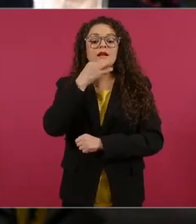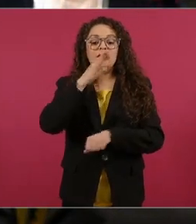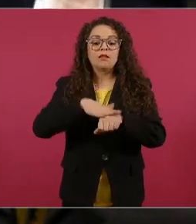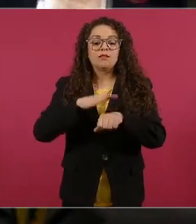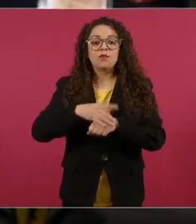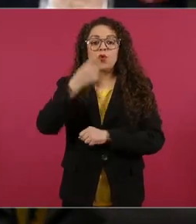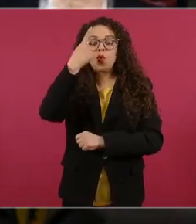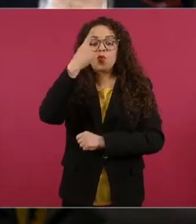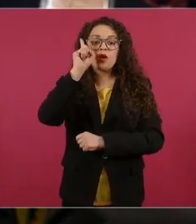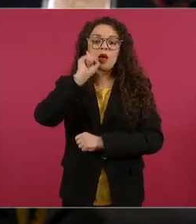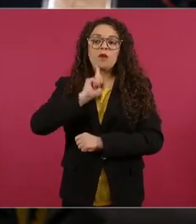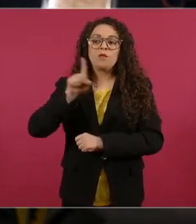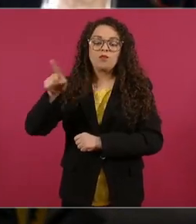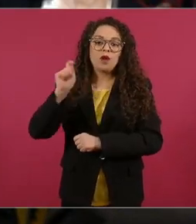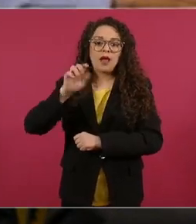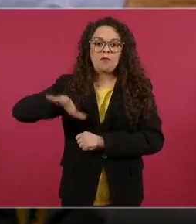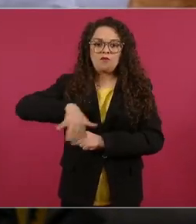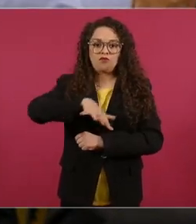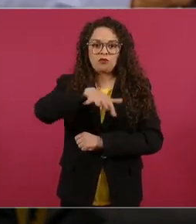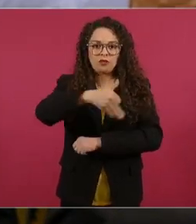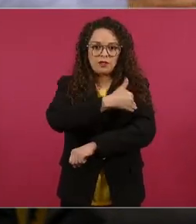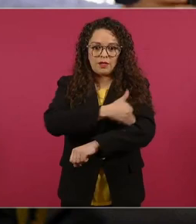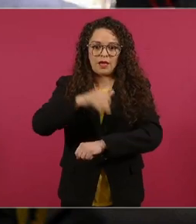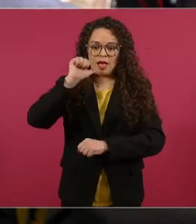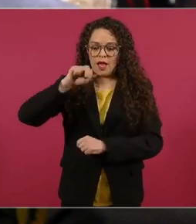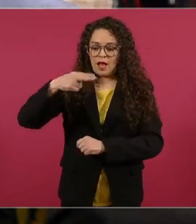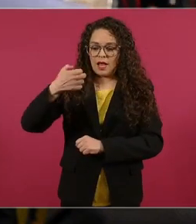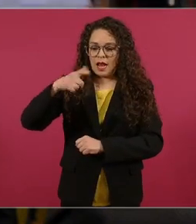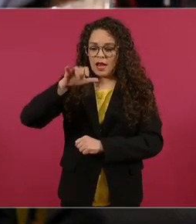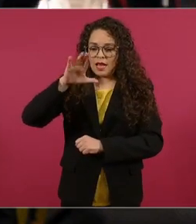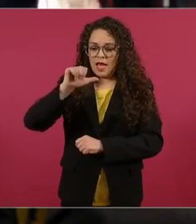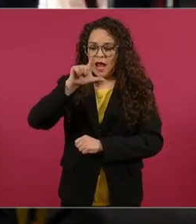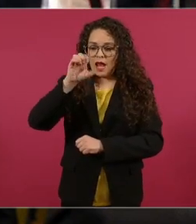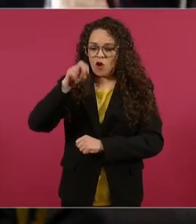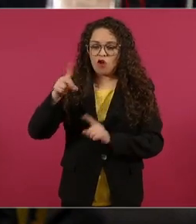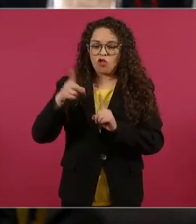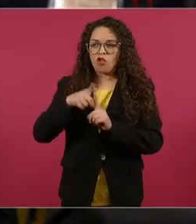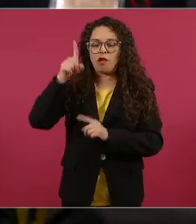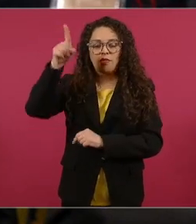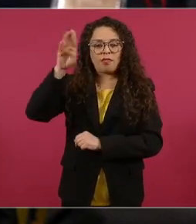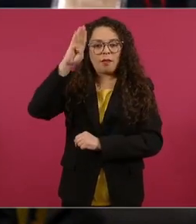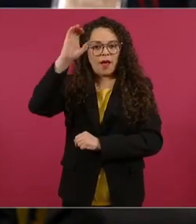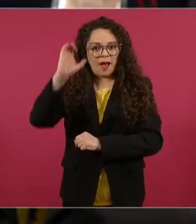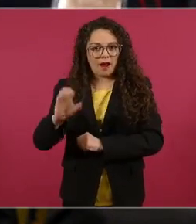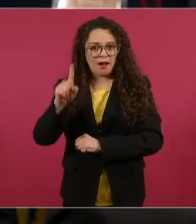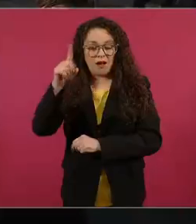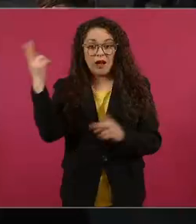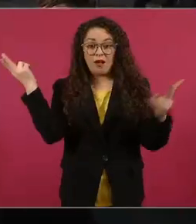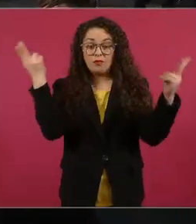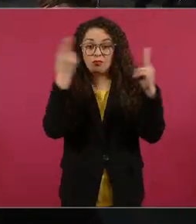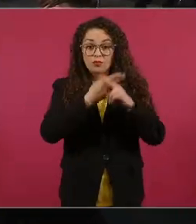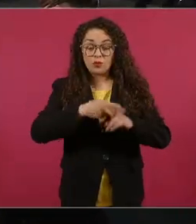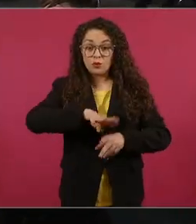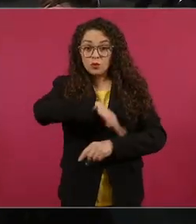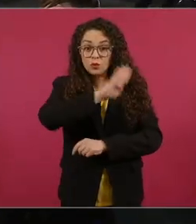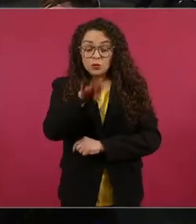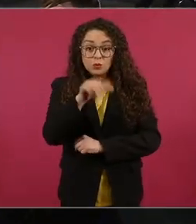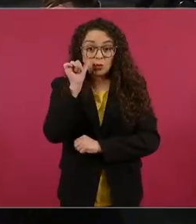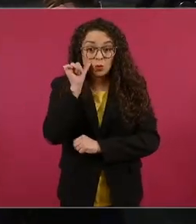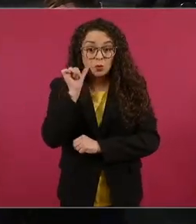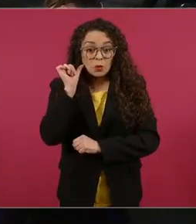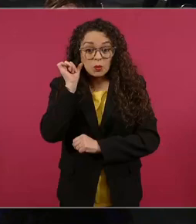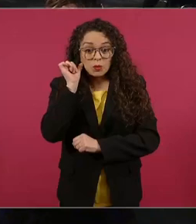buscadora, de una nueva buscadora, Angélica León, en Baja California. Sabemos que es un tema que, bueno, no